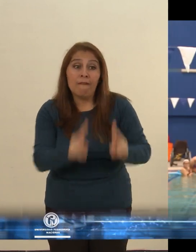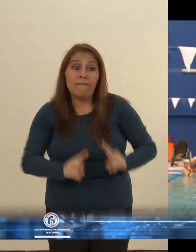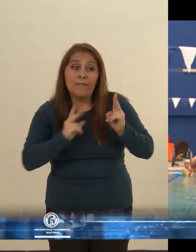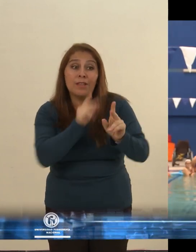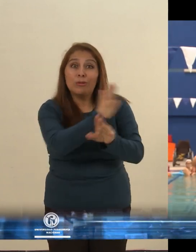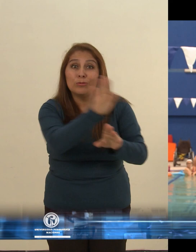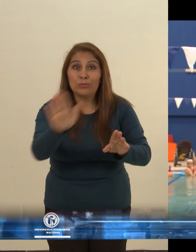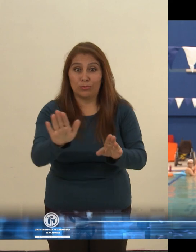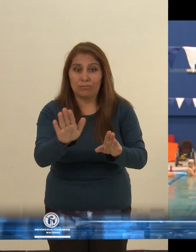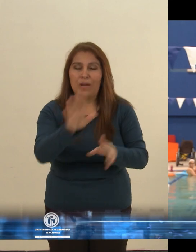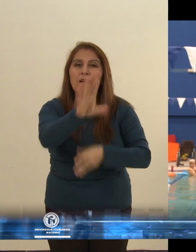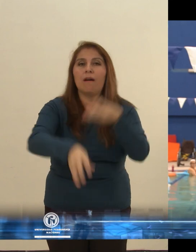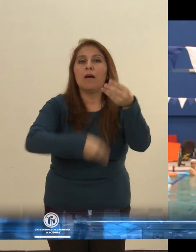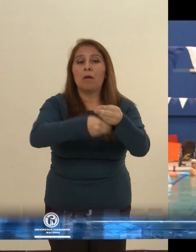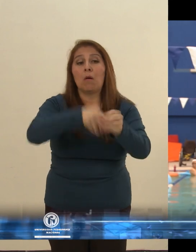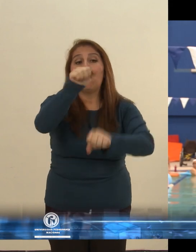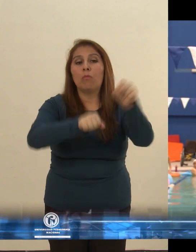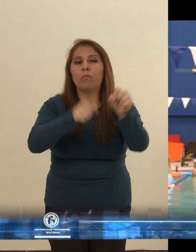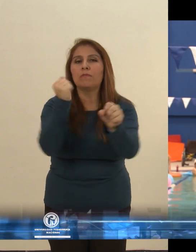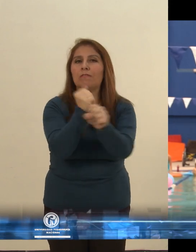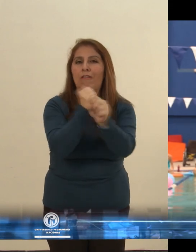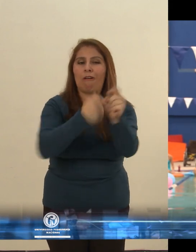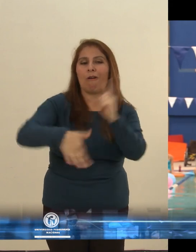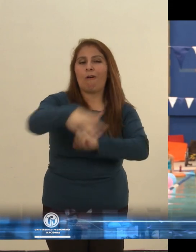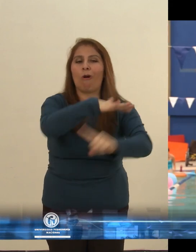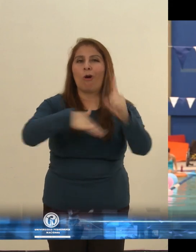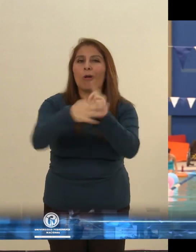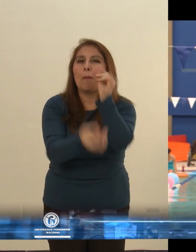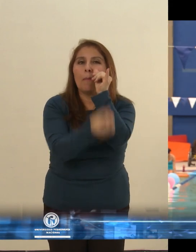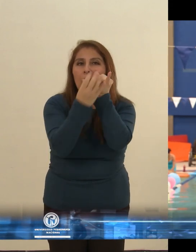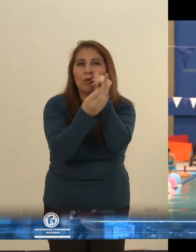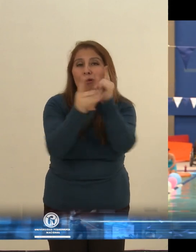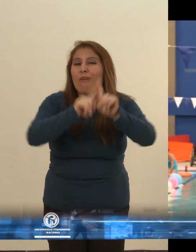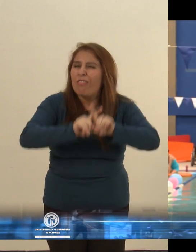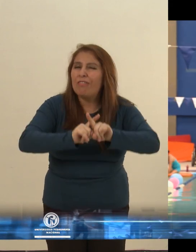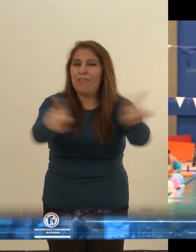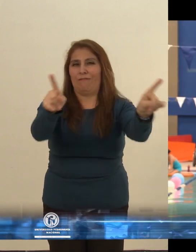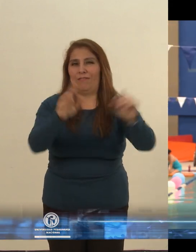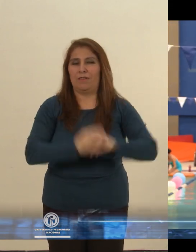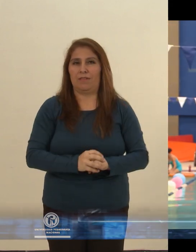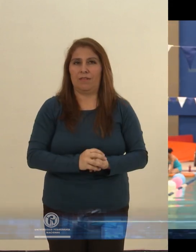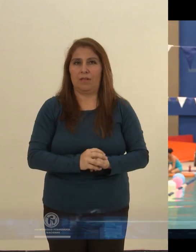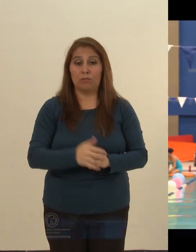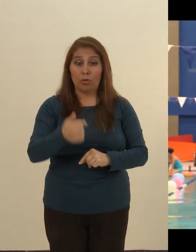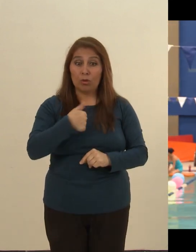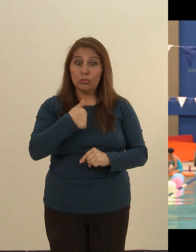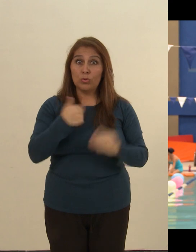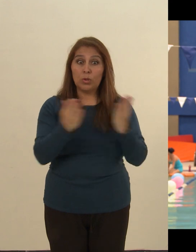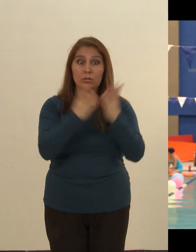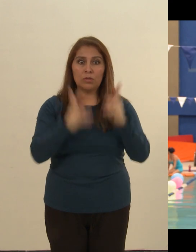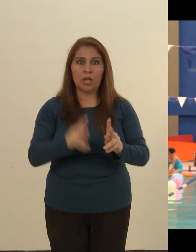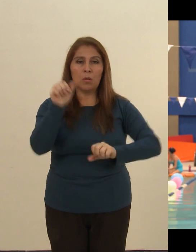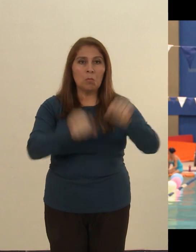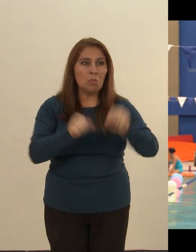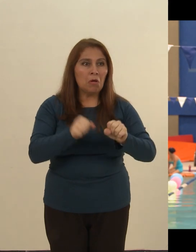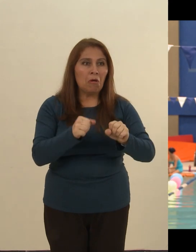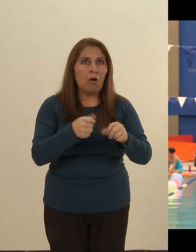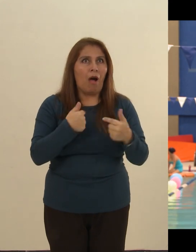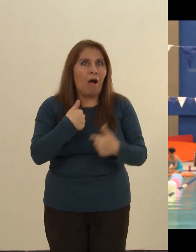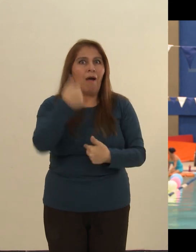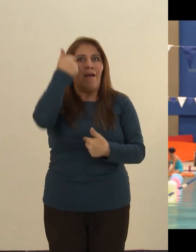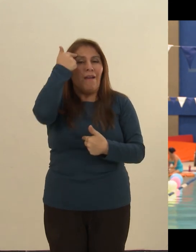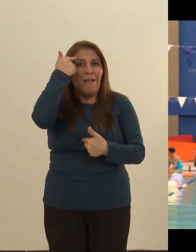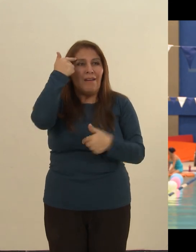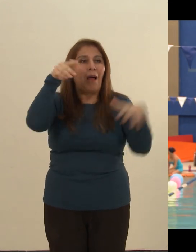de trabajar en un contexto pedagógico no convencional, lo cual les permite a las estudiantes desenvolverse